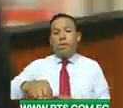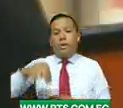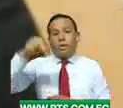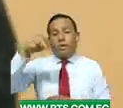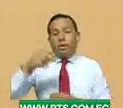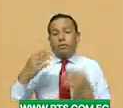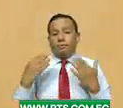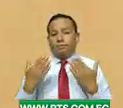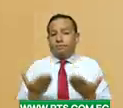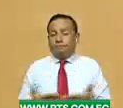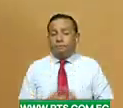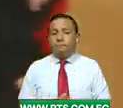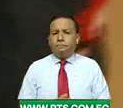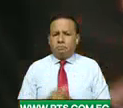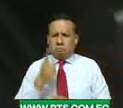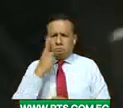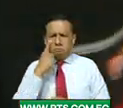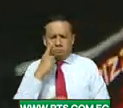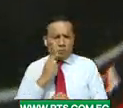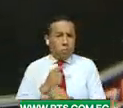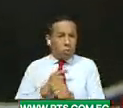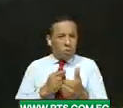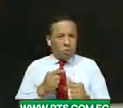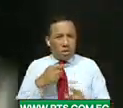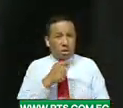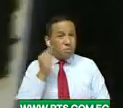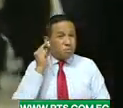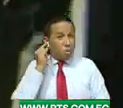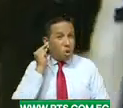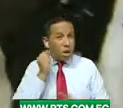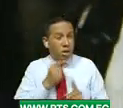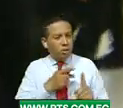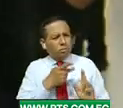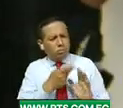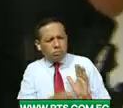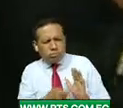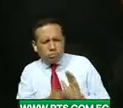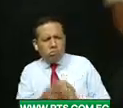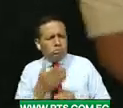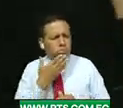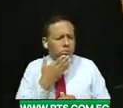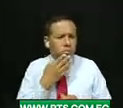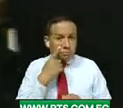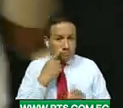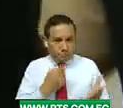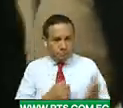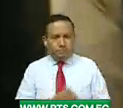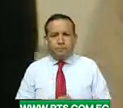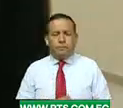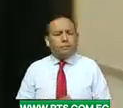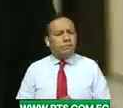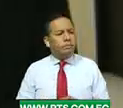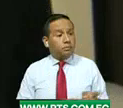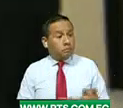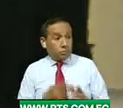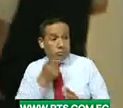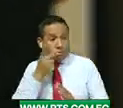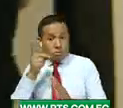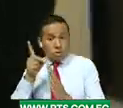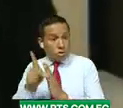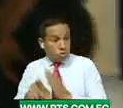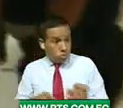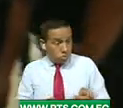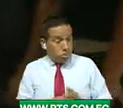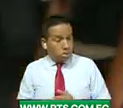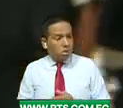a ver qué pasa con una ciudadana que acaba de llegar hace pocos minutos y va a sentar una denuncia, y sobre